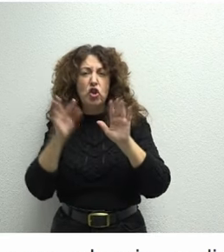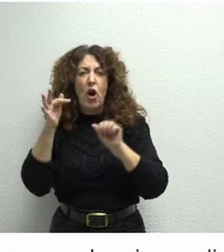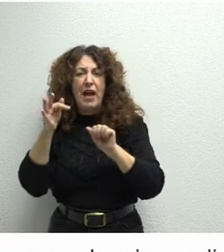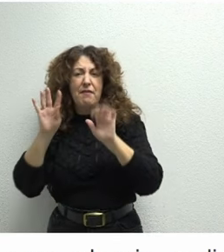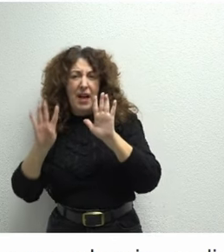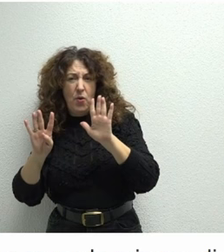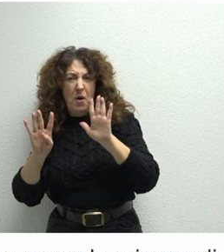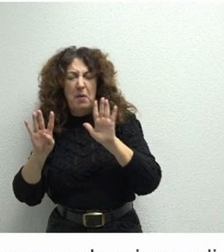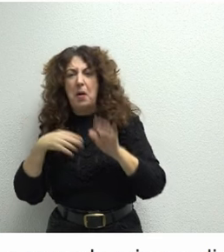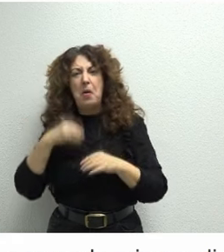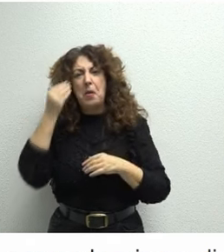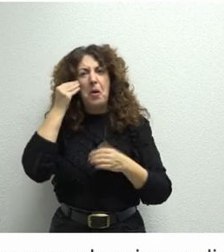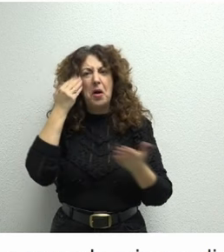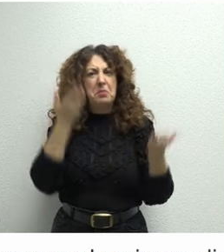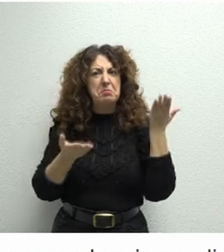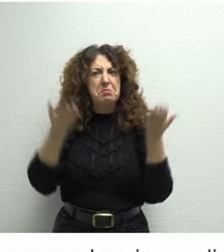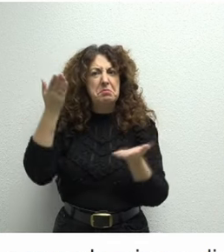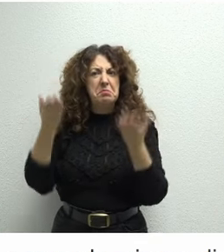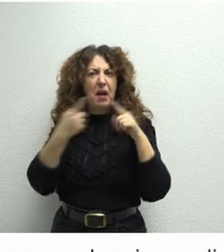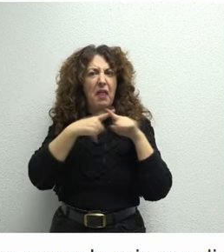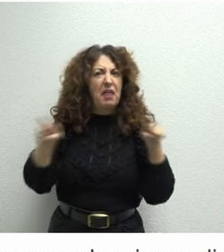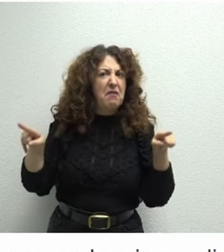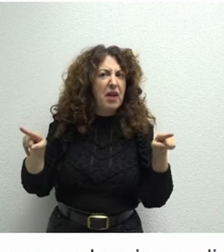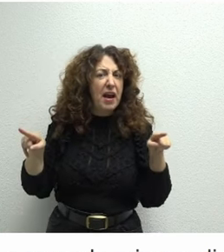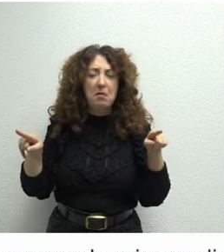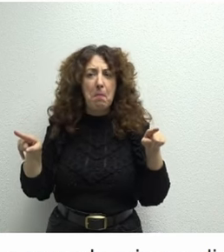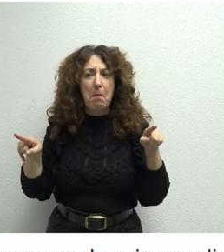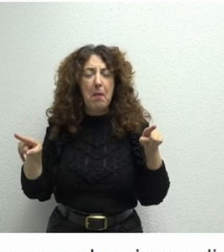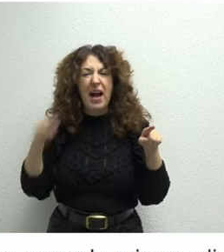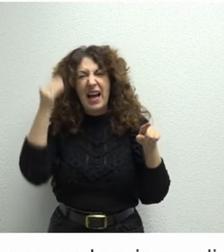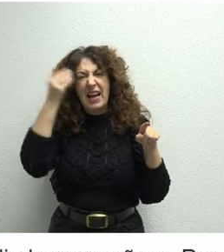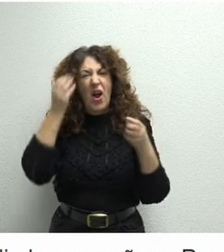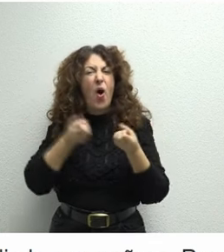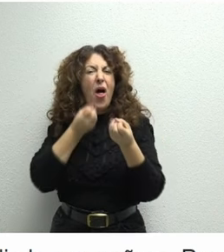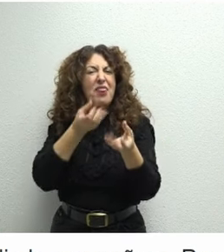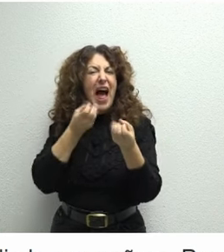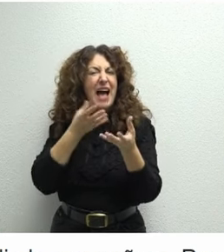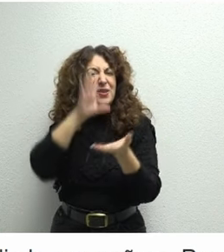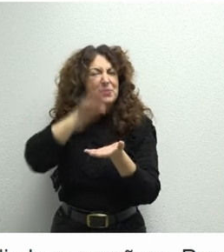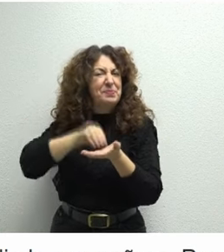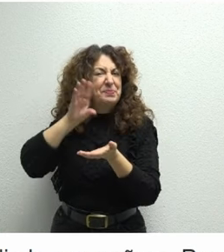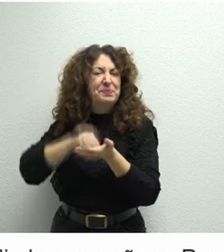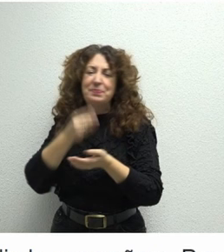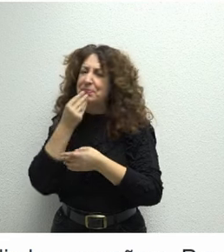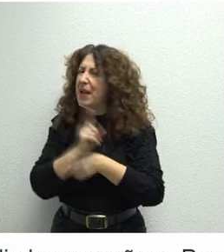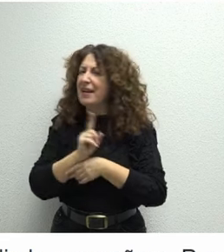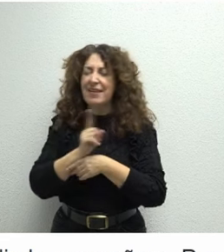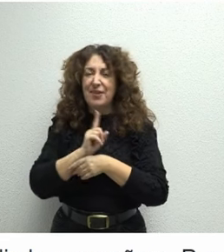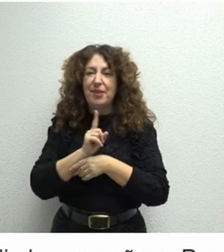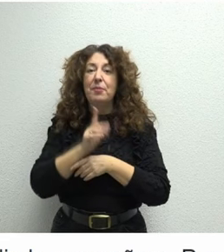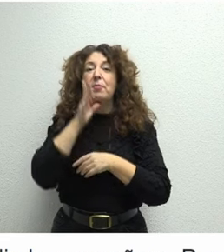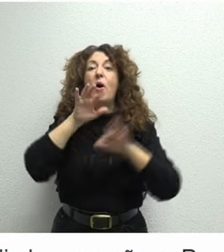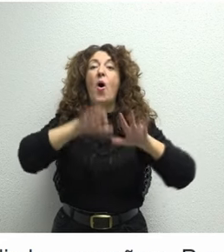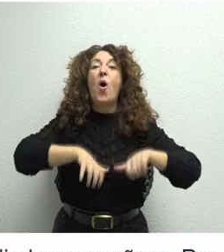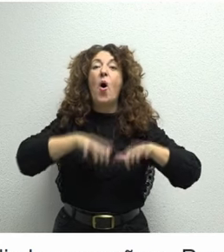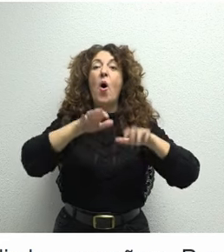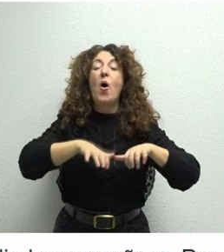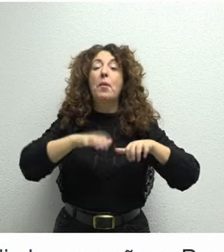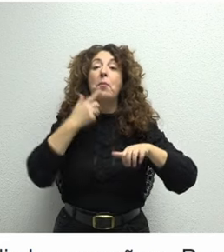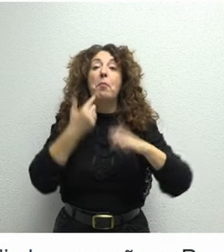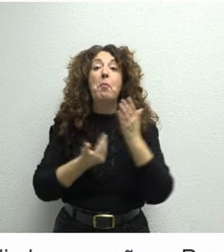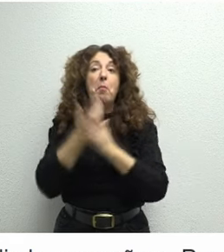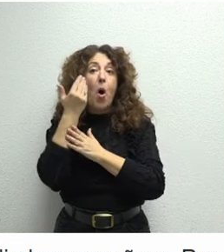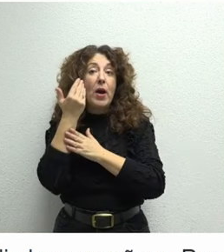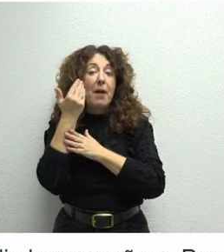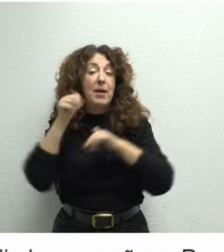yo no me creo que haya Esa diferencia eh lo que creo que los datos están más recogidos porque cuando Yo abro el ordenador todos los días en el hospital por la mañana